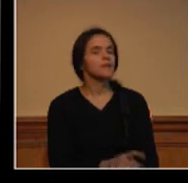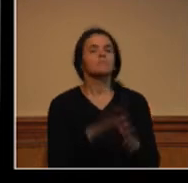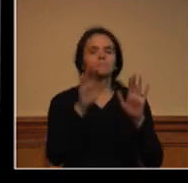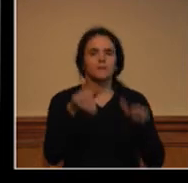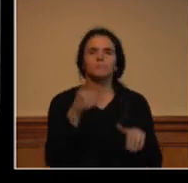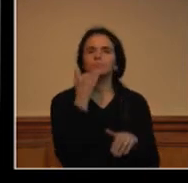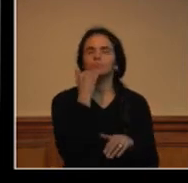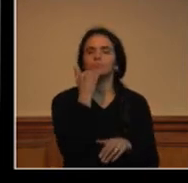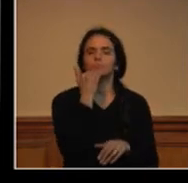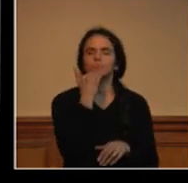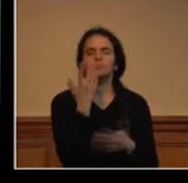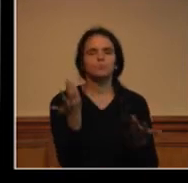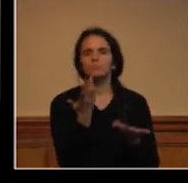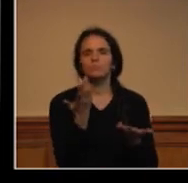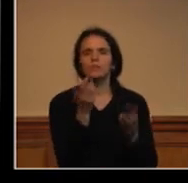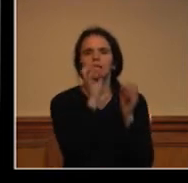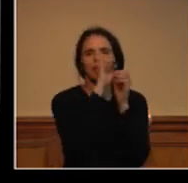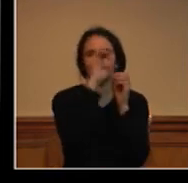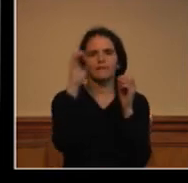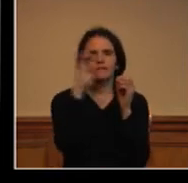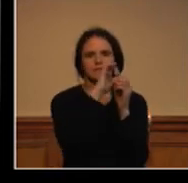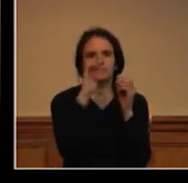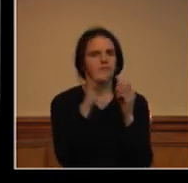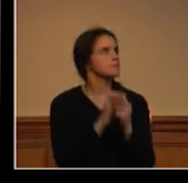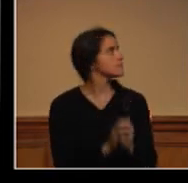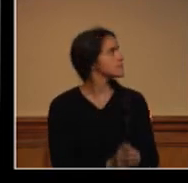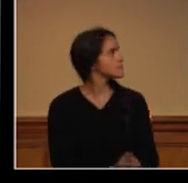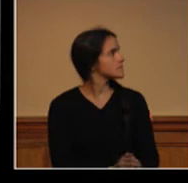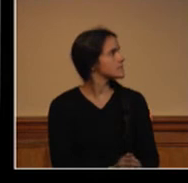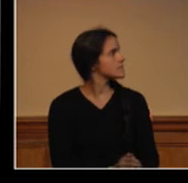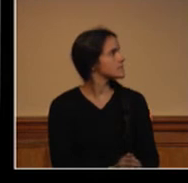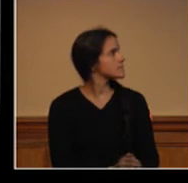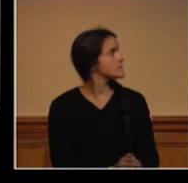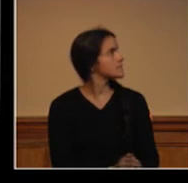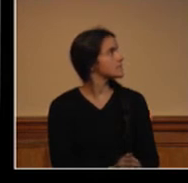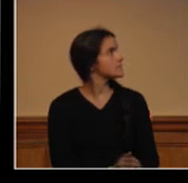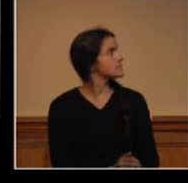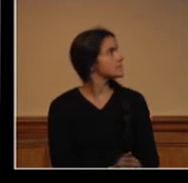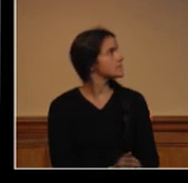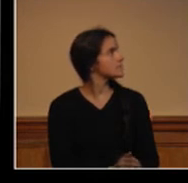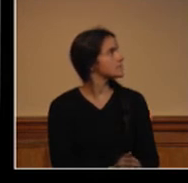pasa con las letras, con la segmentación de letras.